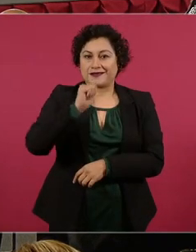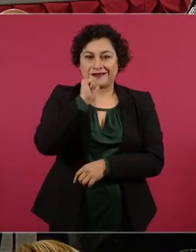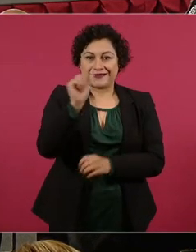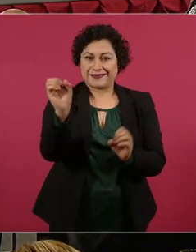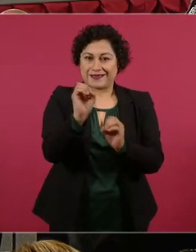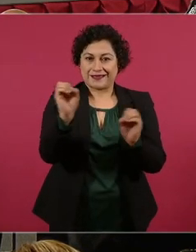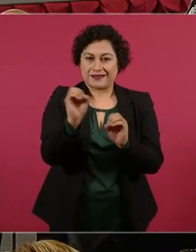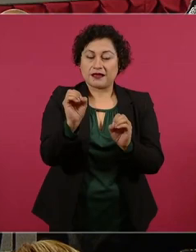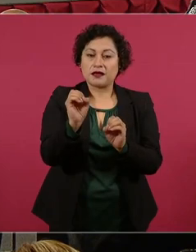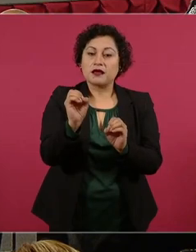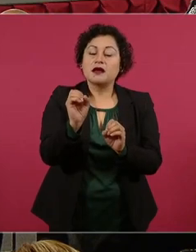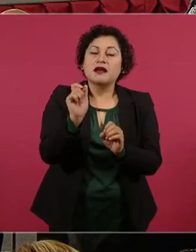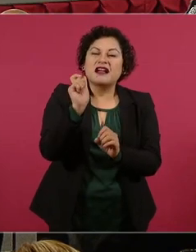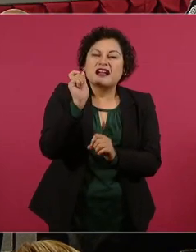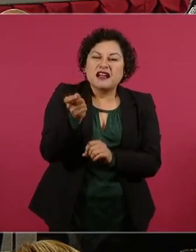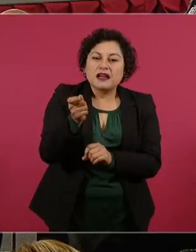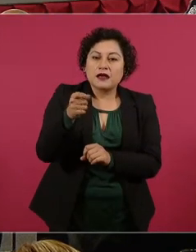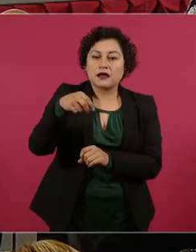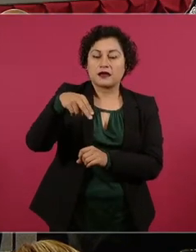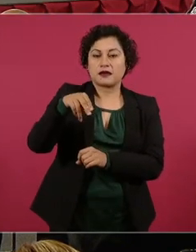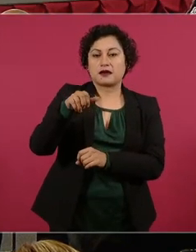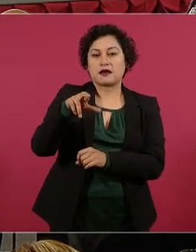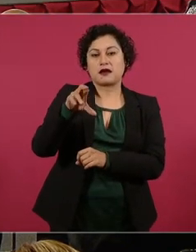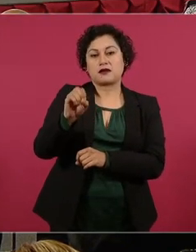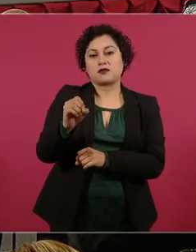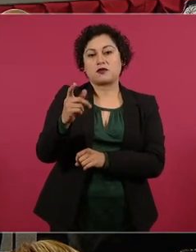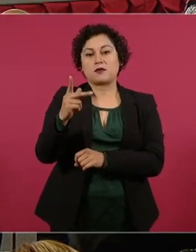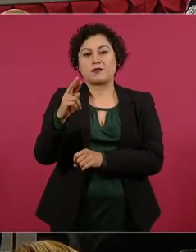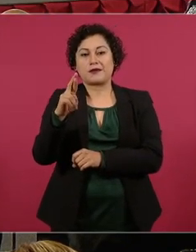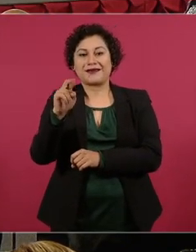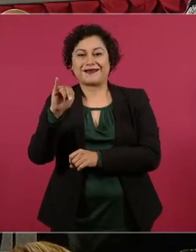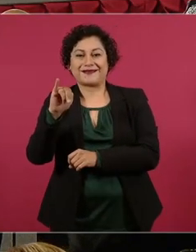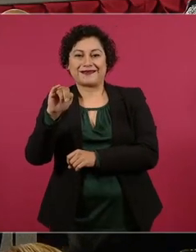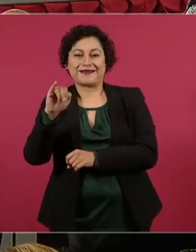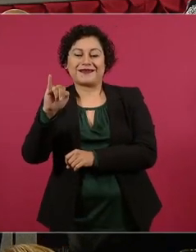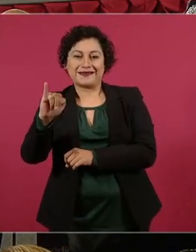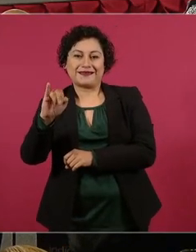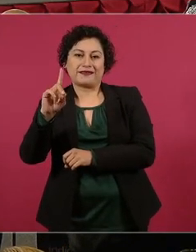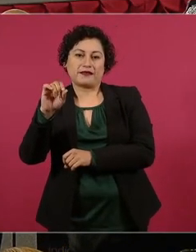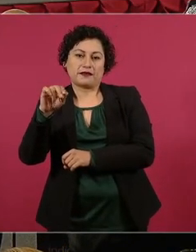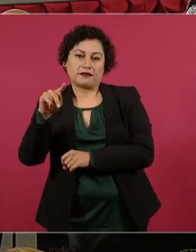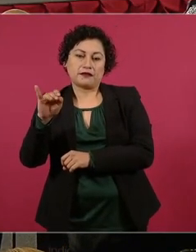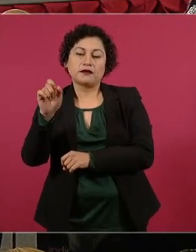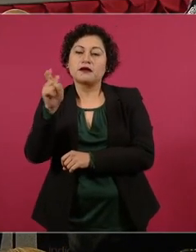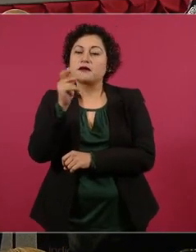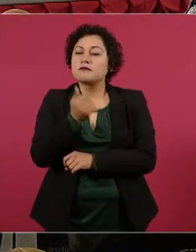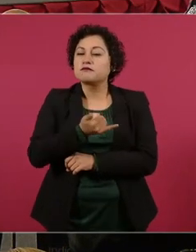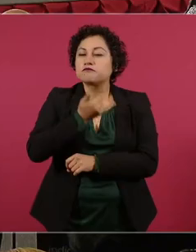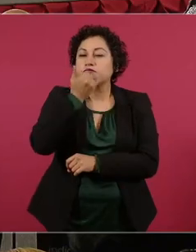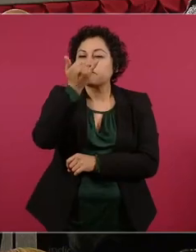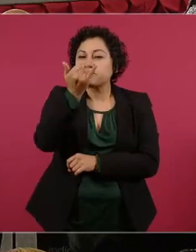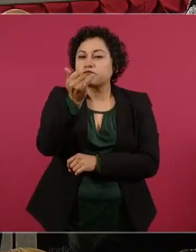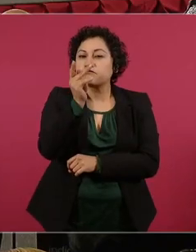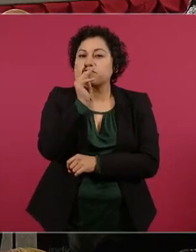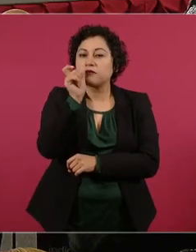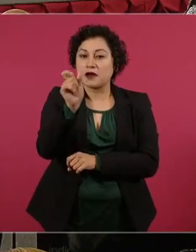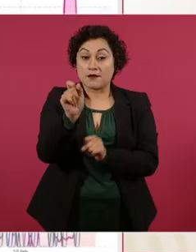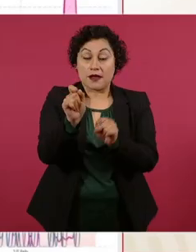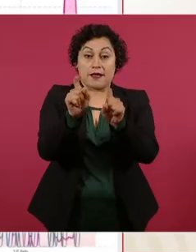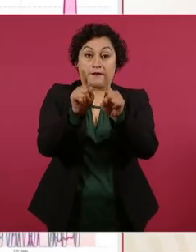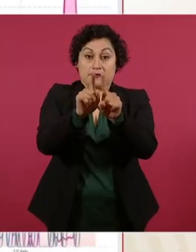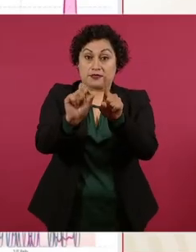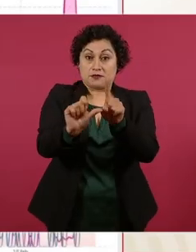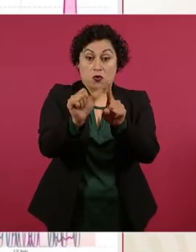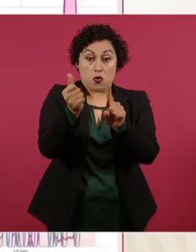narcopresidente AMLO. Ese es el primero. El siguiente que sacan dice lo mismo, narcopresidente AMLO